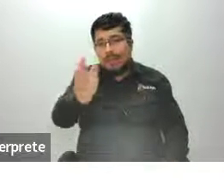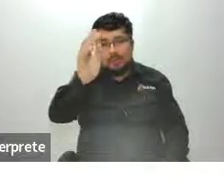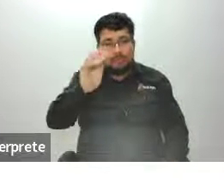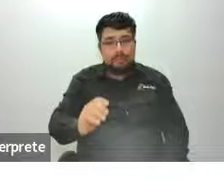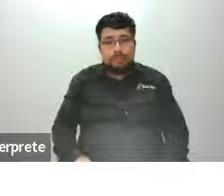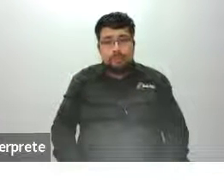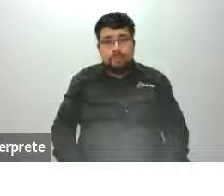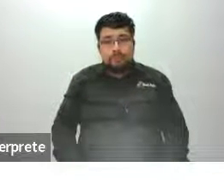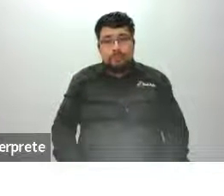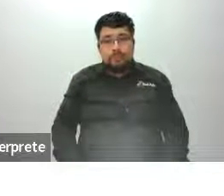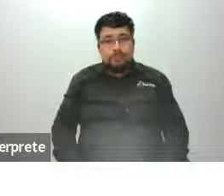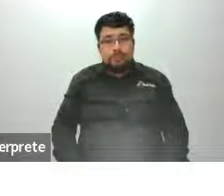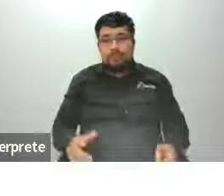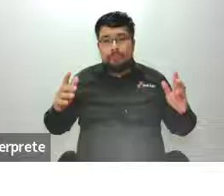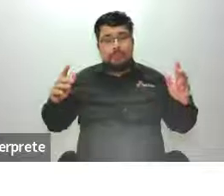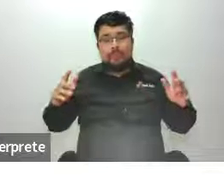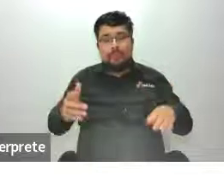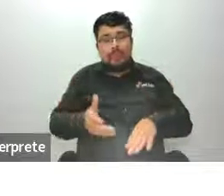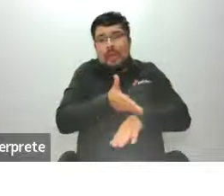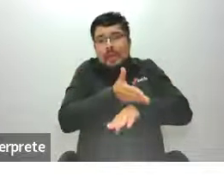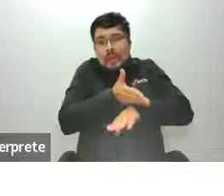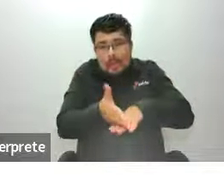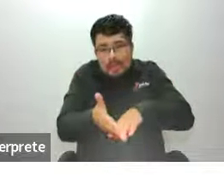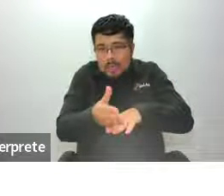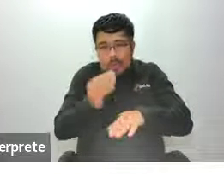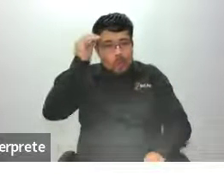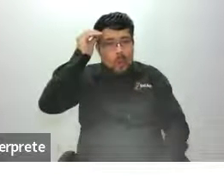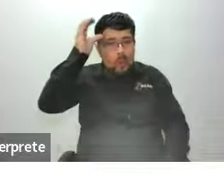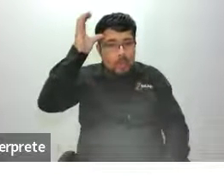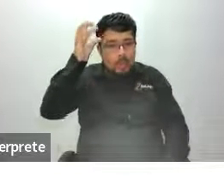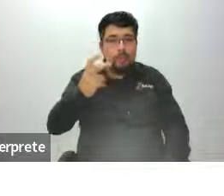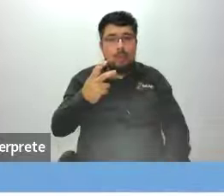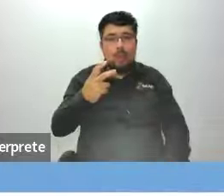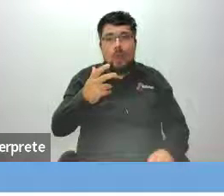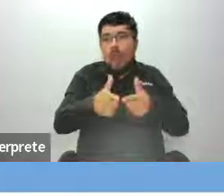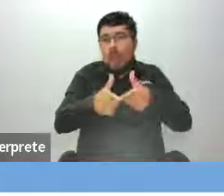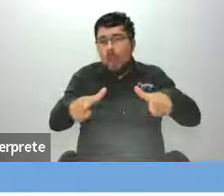Retrasos lingüísticos cognitivos, sociales y culturales.